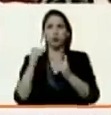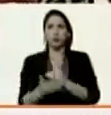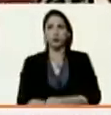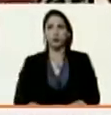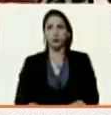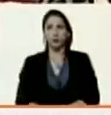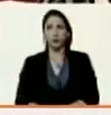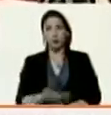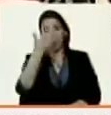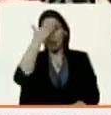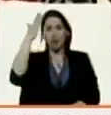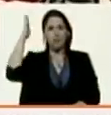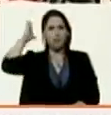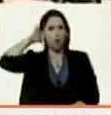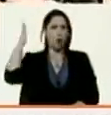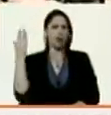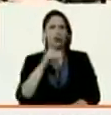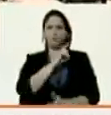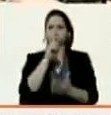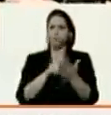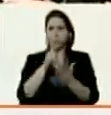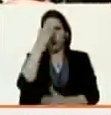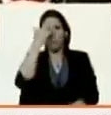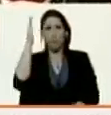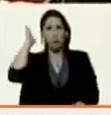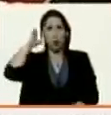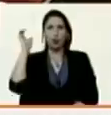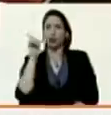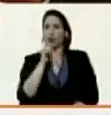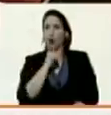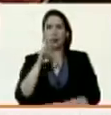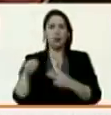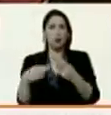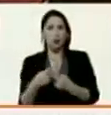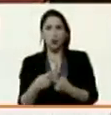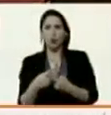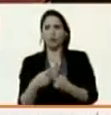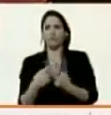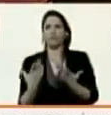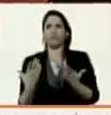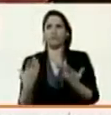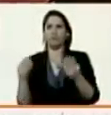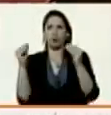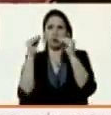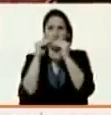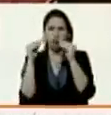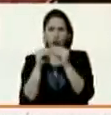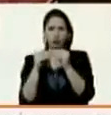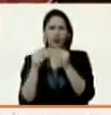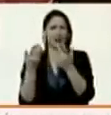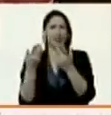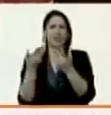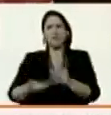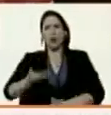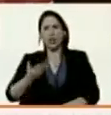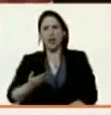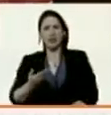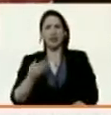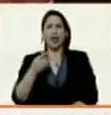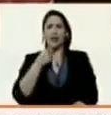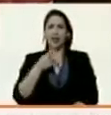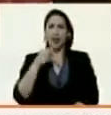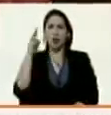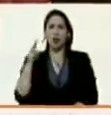hipócrita absolutamente hipócrita y no tiene ninguna relevancia ninguna importancia en la unión europea nosotros no